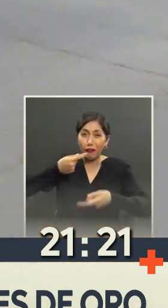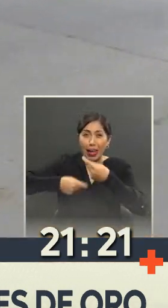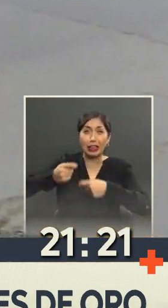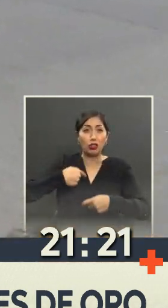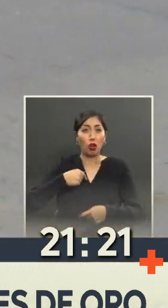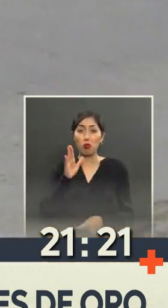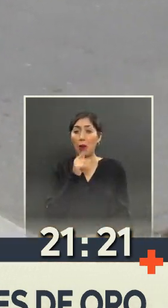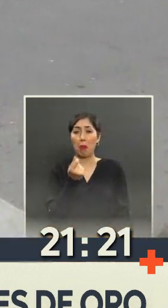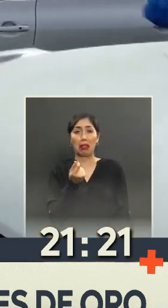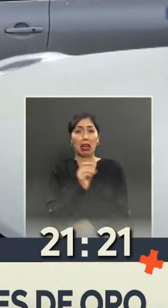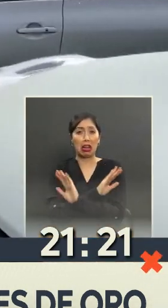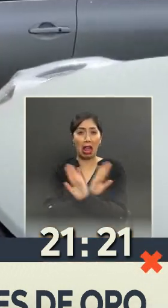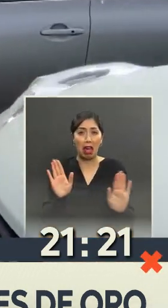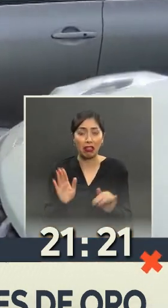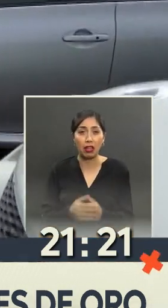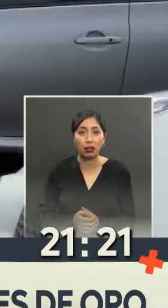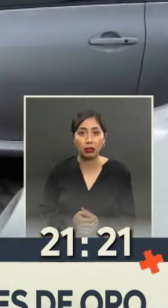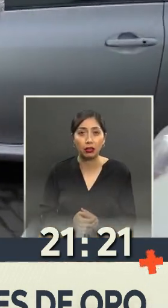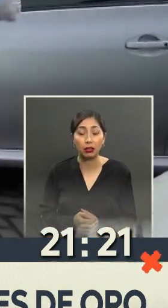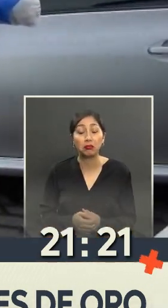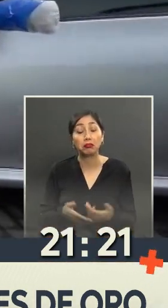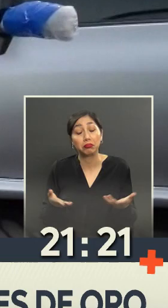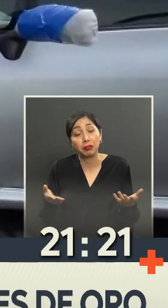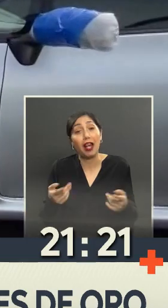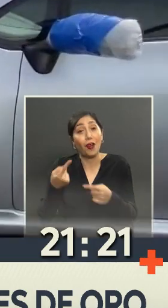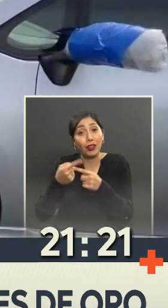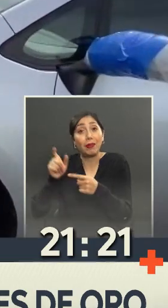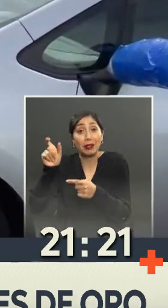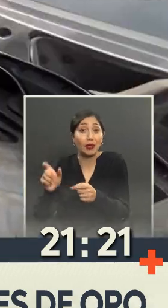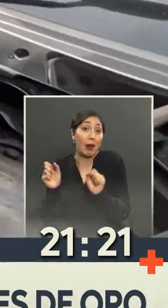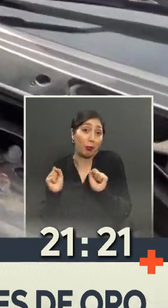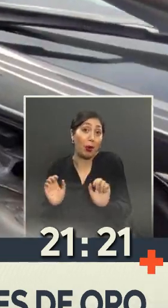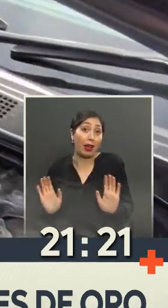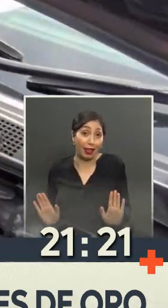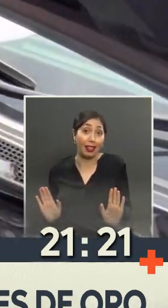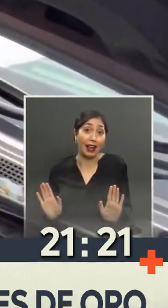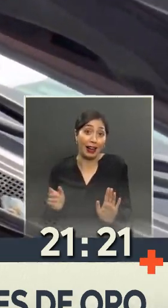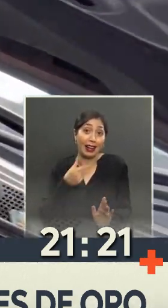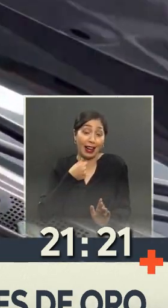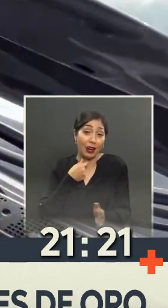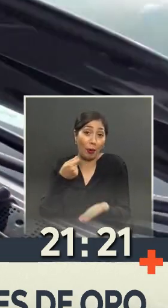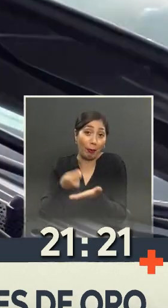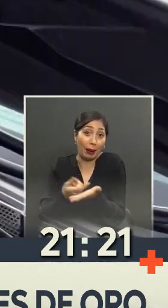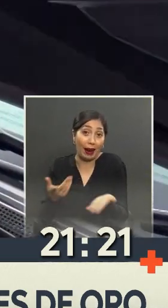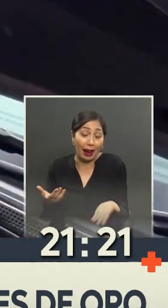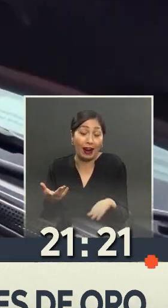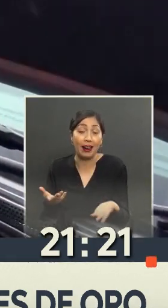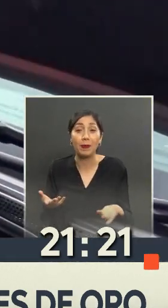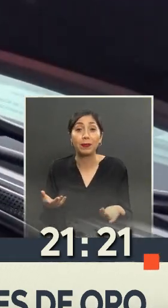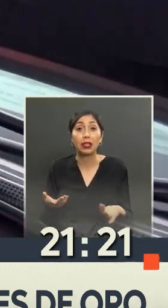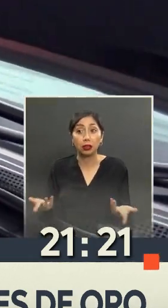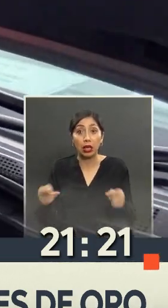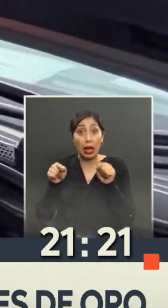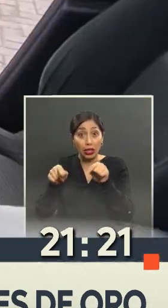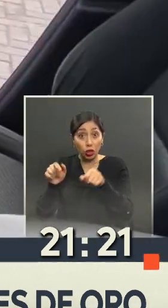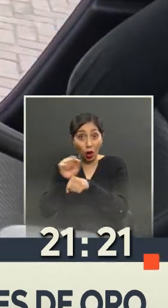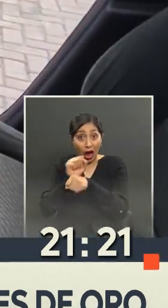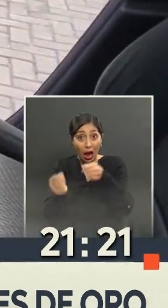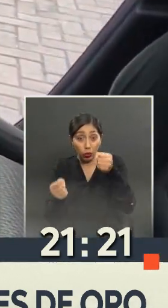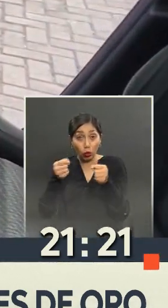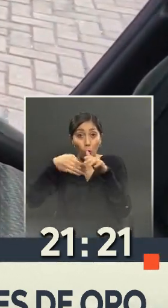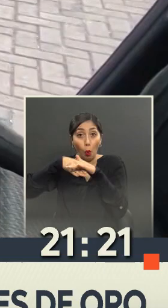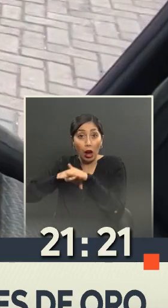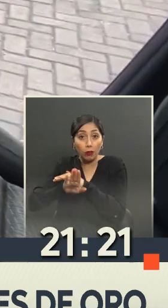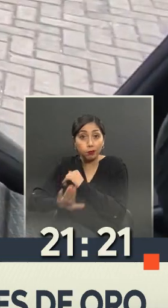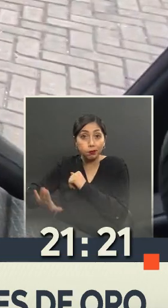bueno de segura y alguien más entusiasmado que esta señora sobre todo si le cuento que pese a que estos autos están guardados en